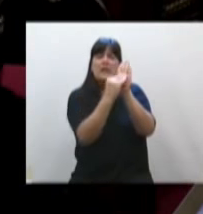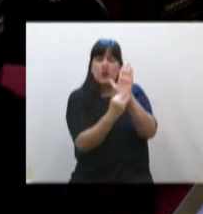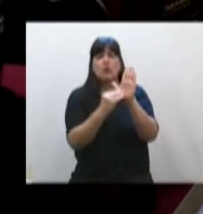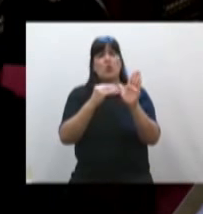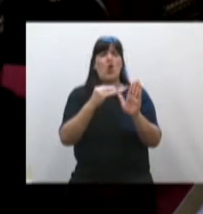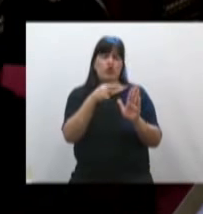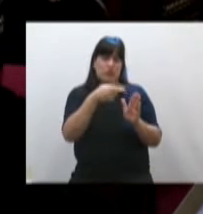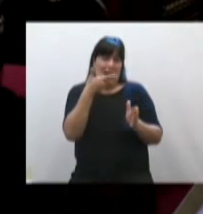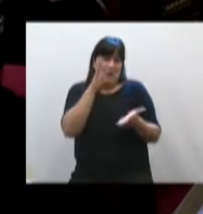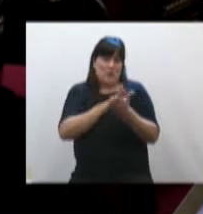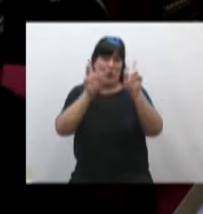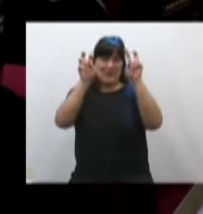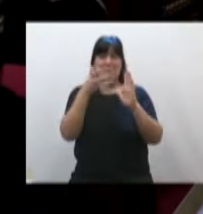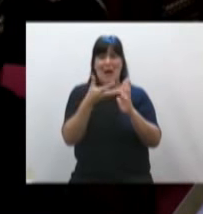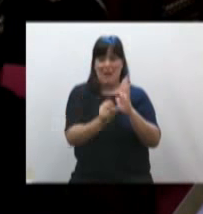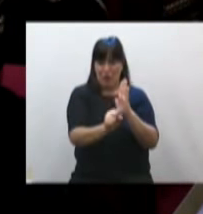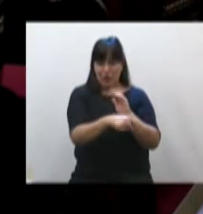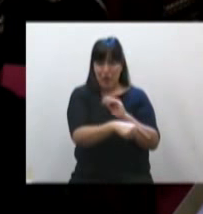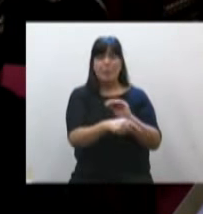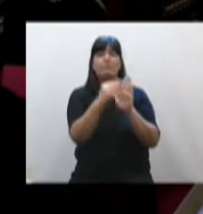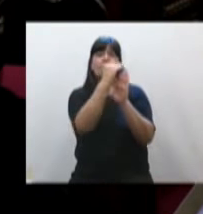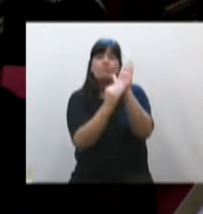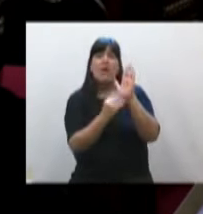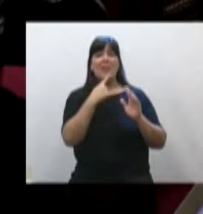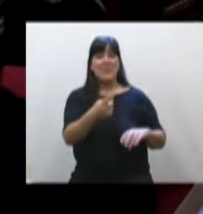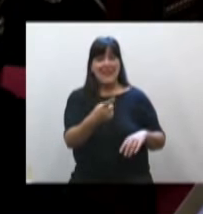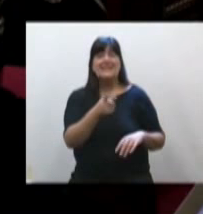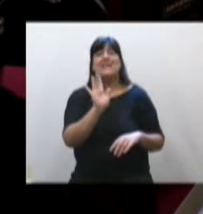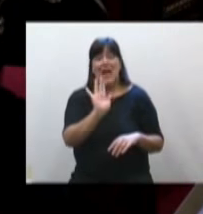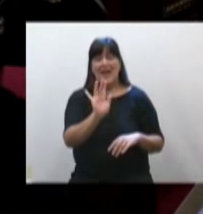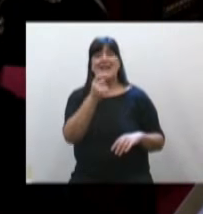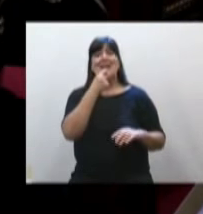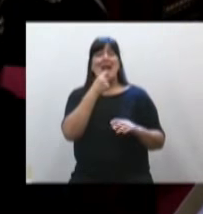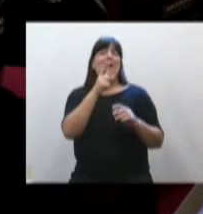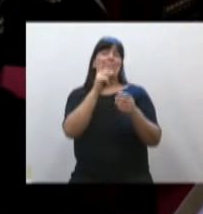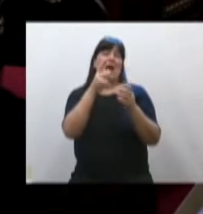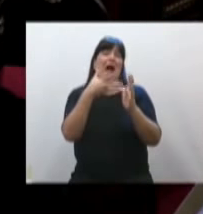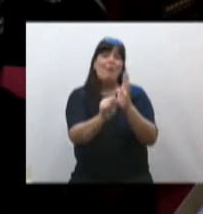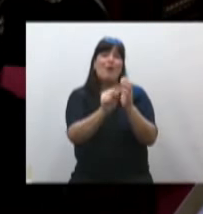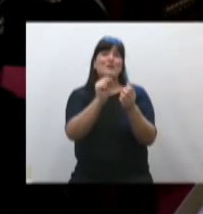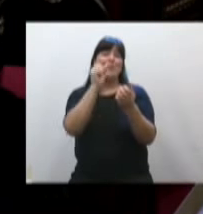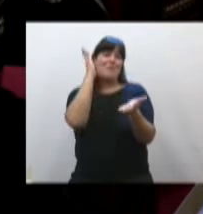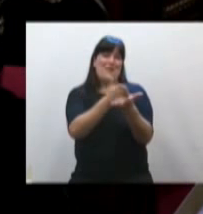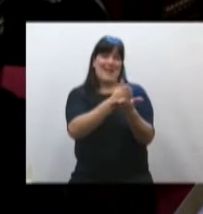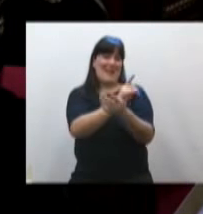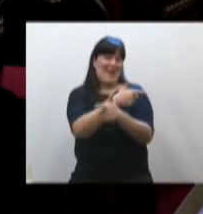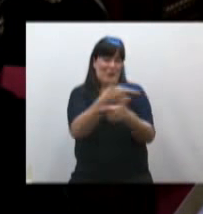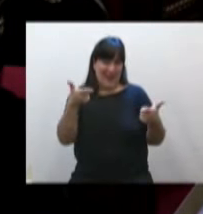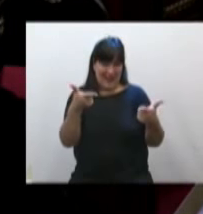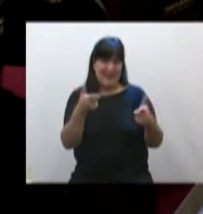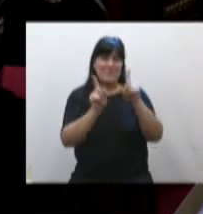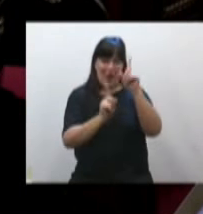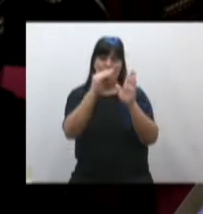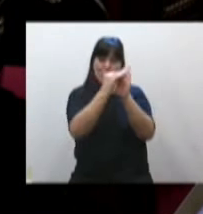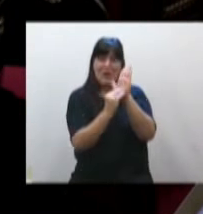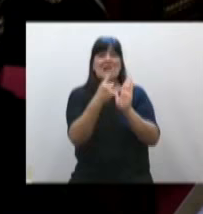contra de este proyecto de ley y 31 que votarían a favor. Un panorama completamente distinto al que se dio en la Cámara de Diputados, donde sabemos que el